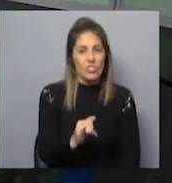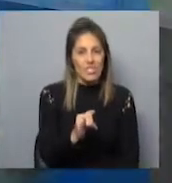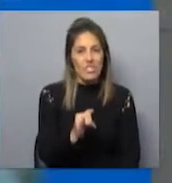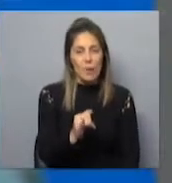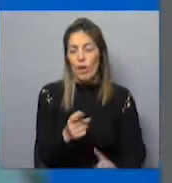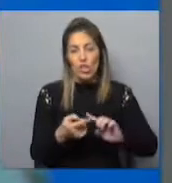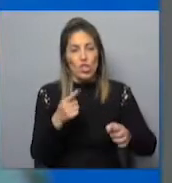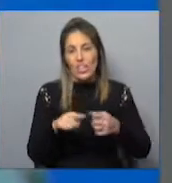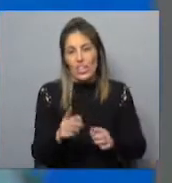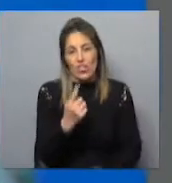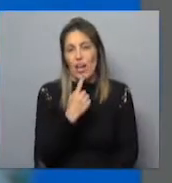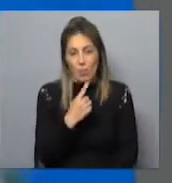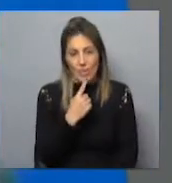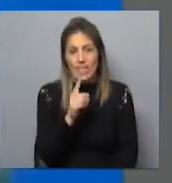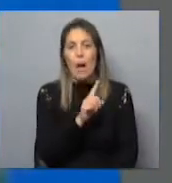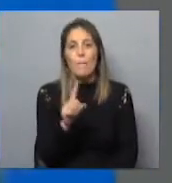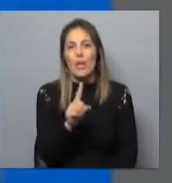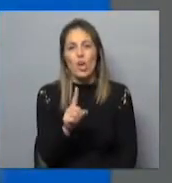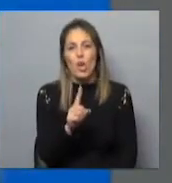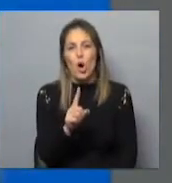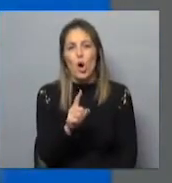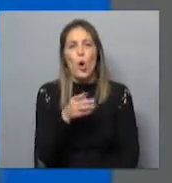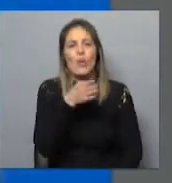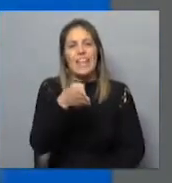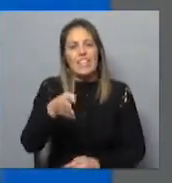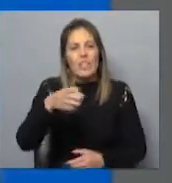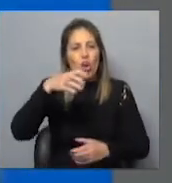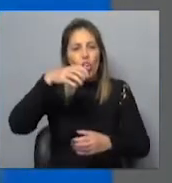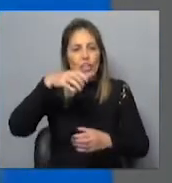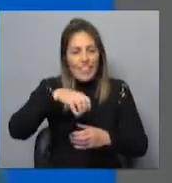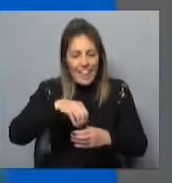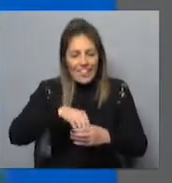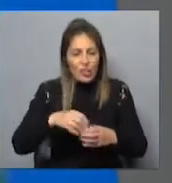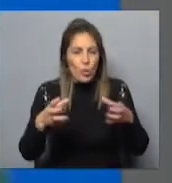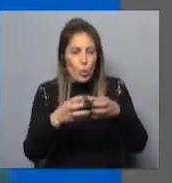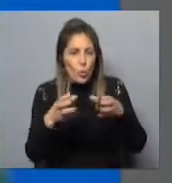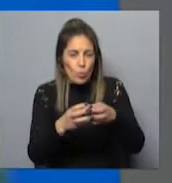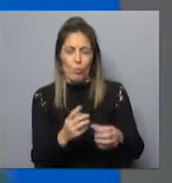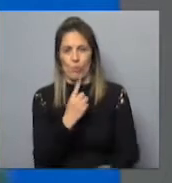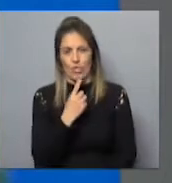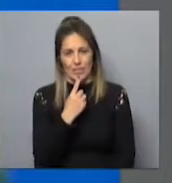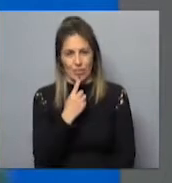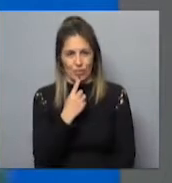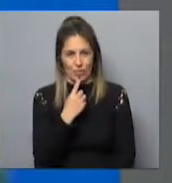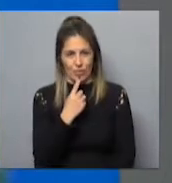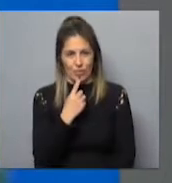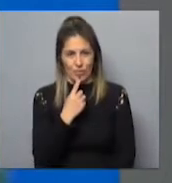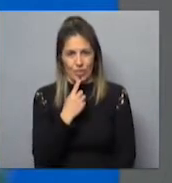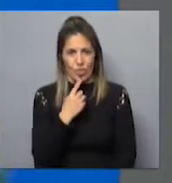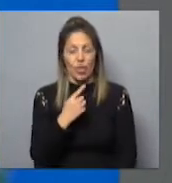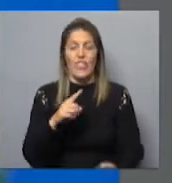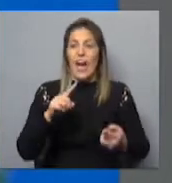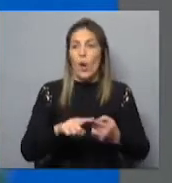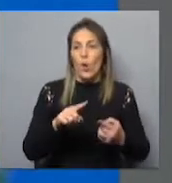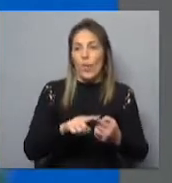relación la política pero no un activismo político partidario en donde consensuadas para